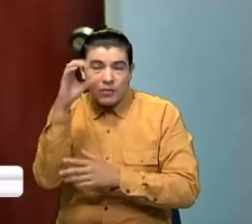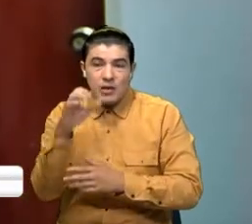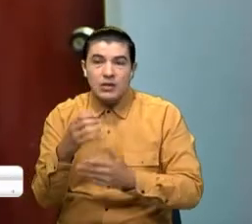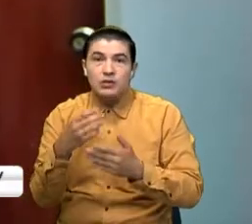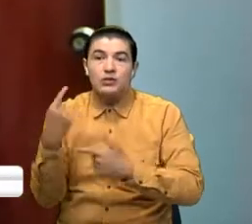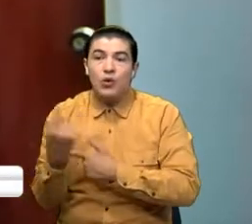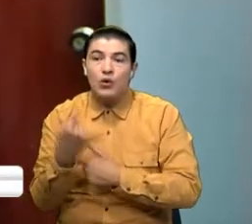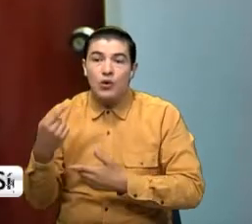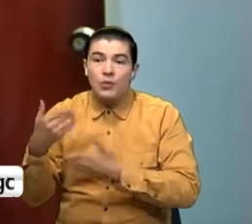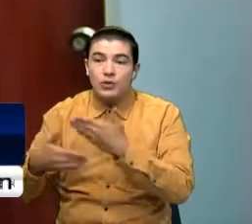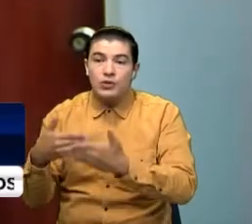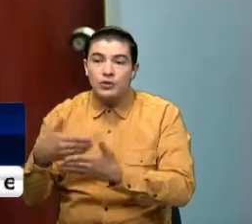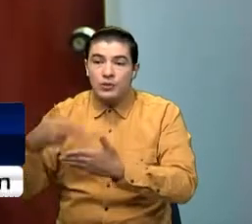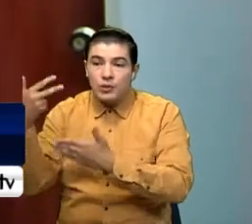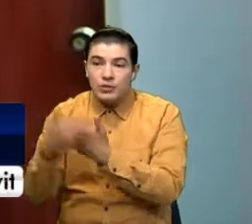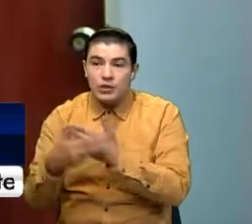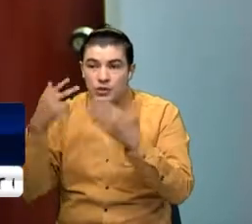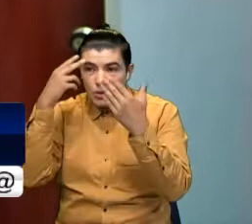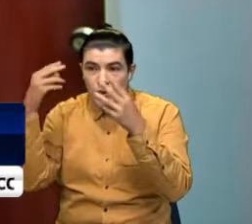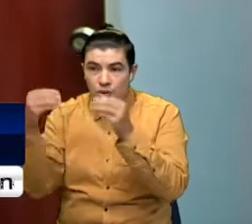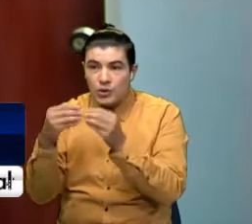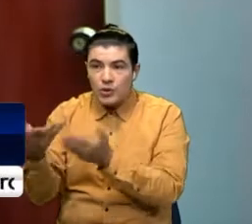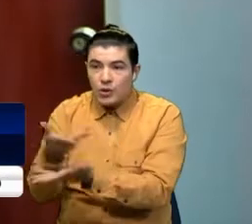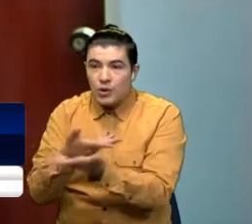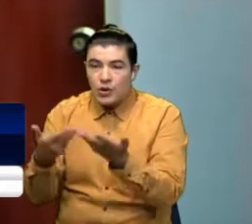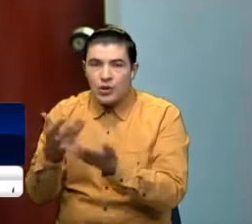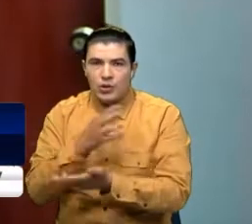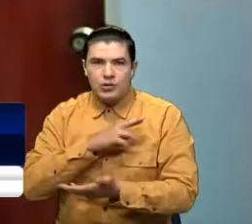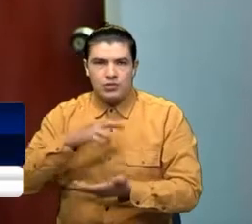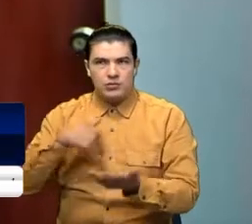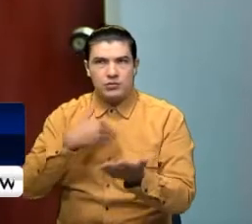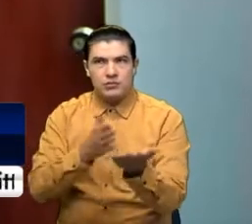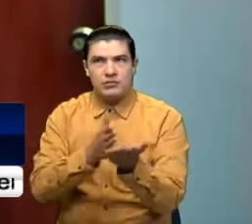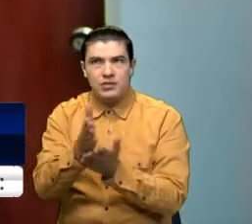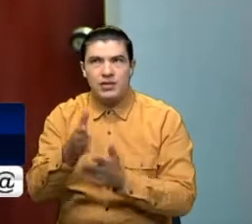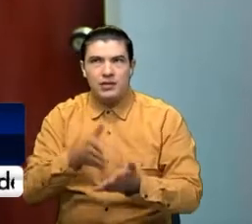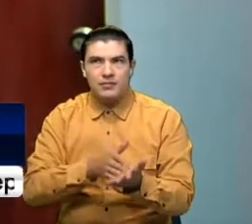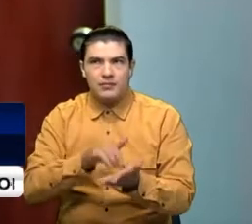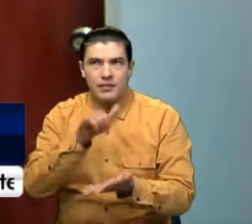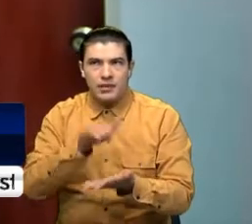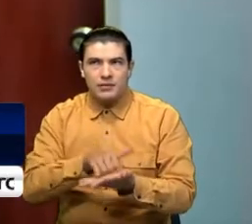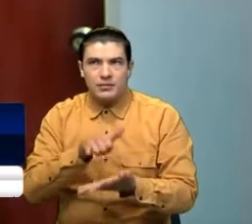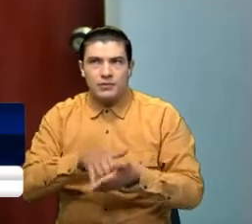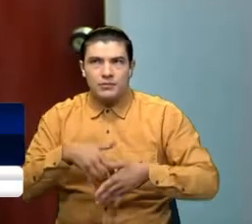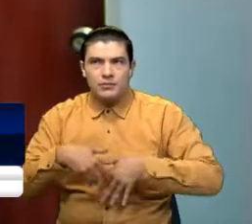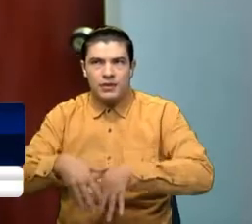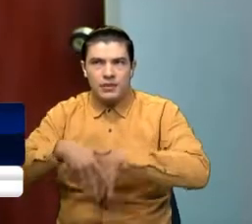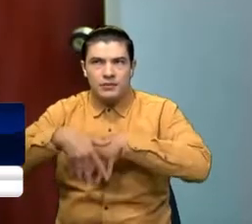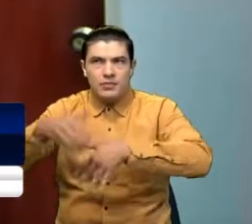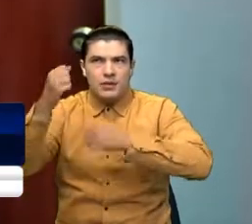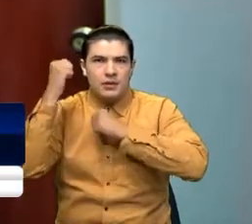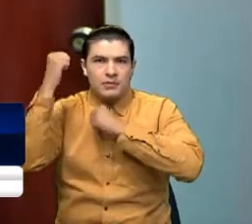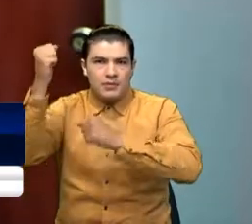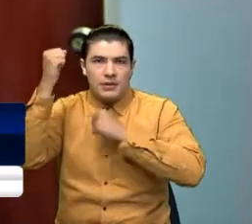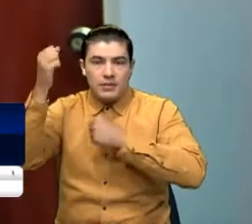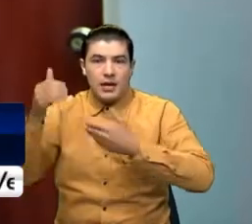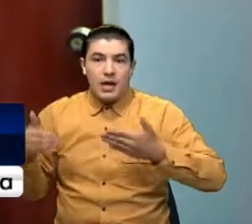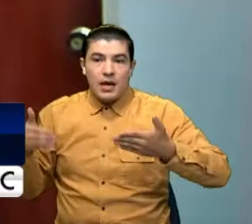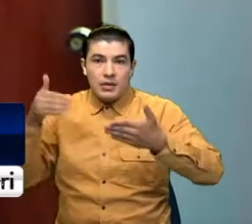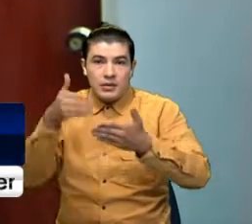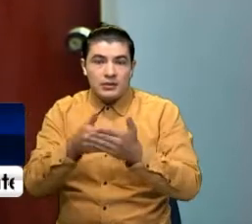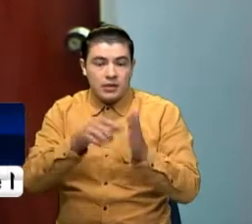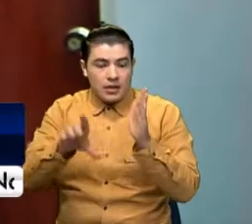proyecto, está en concertación. Nosotros seguimos en la protesta hasta que se determine la